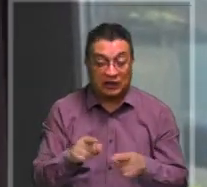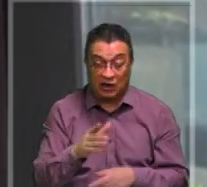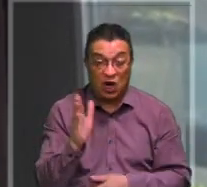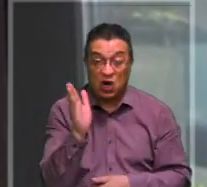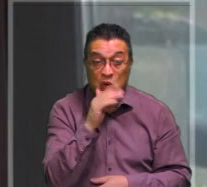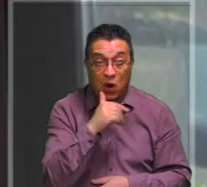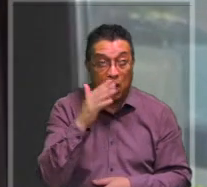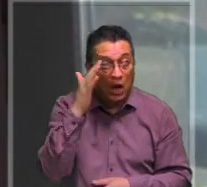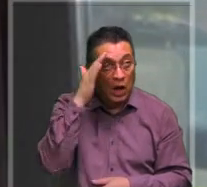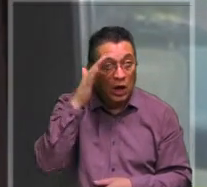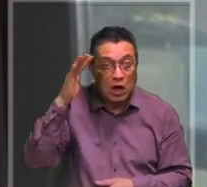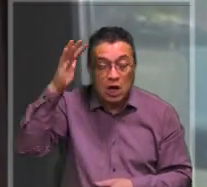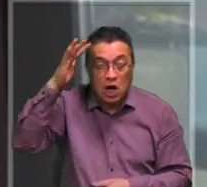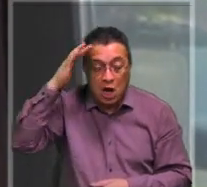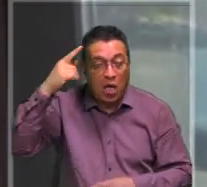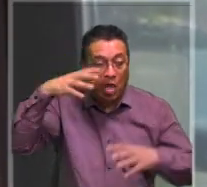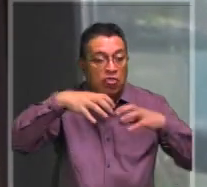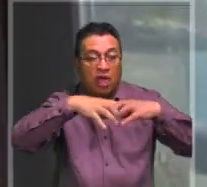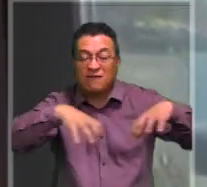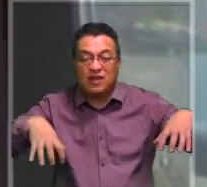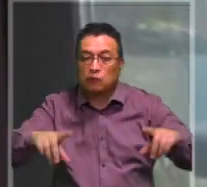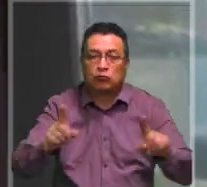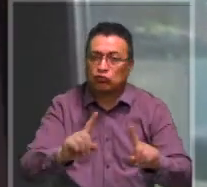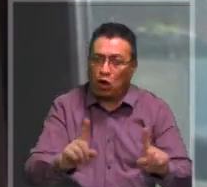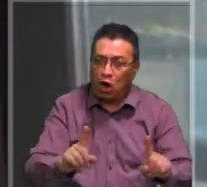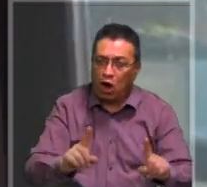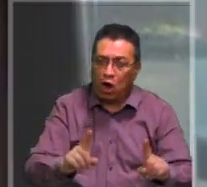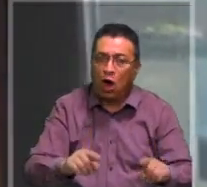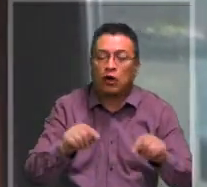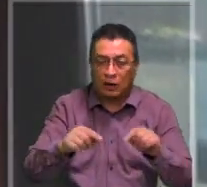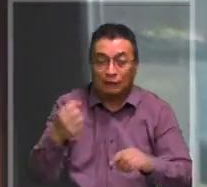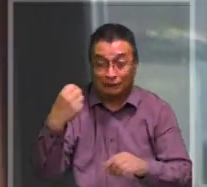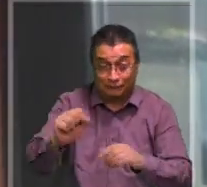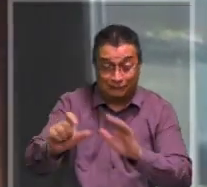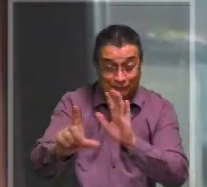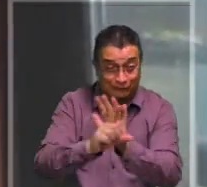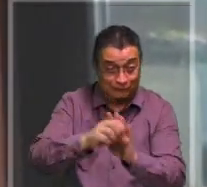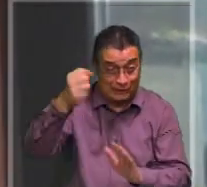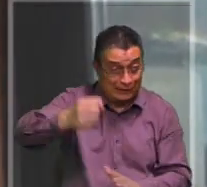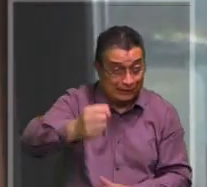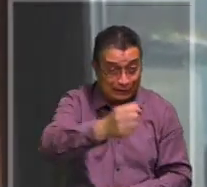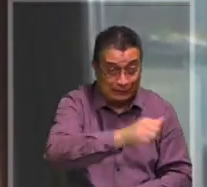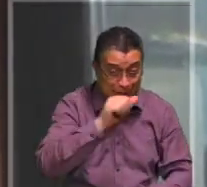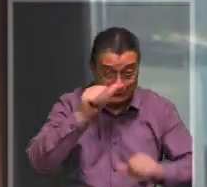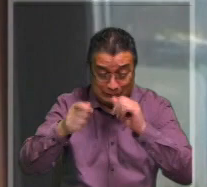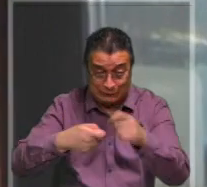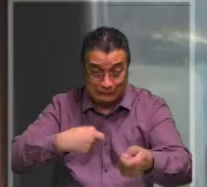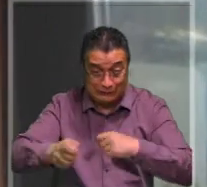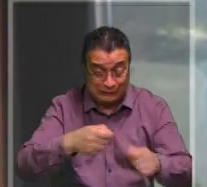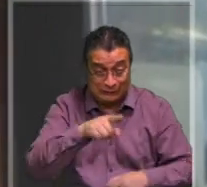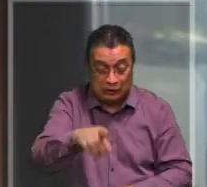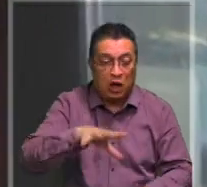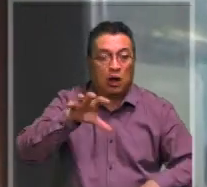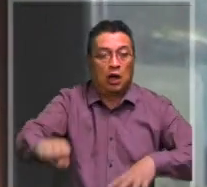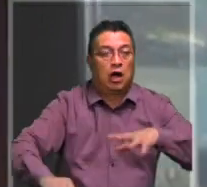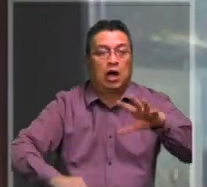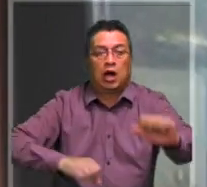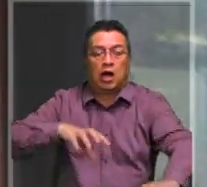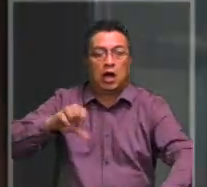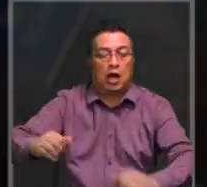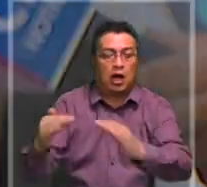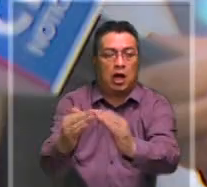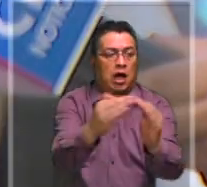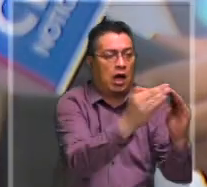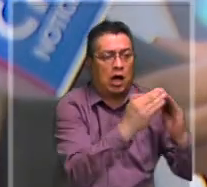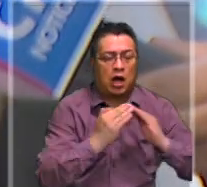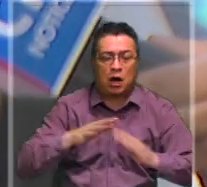ideología que nos divida porque los delincuentes los criminales narcotraficantes están tomándose los barrios y